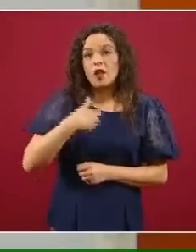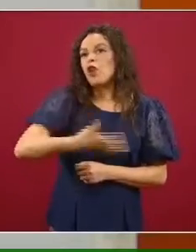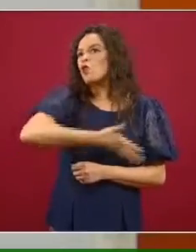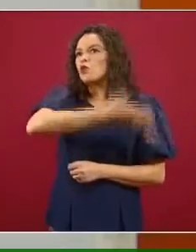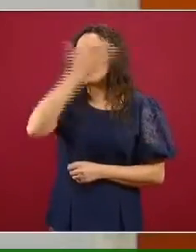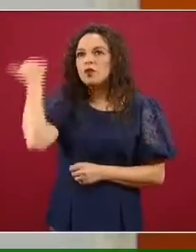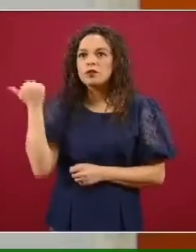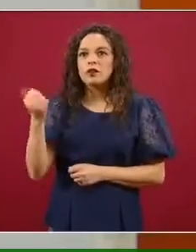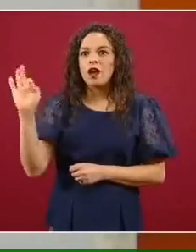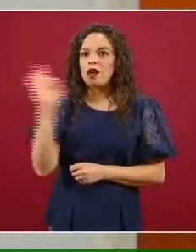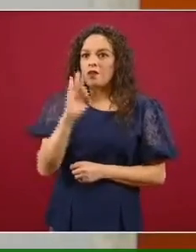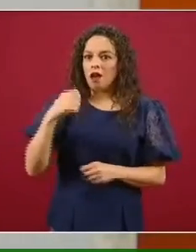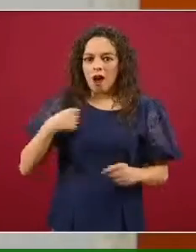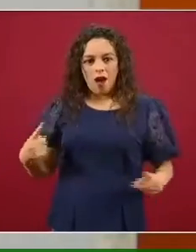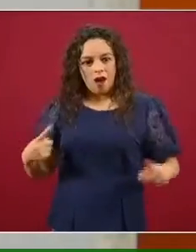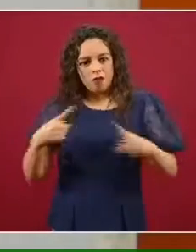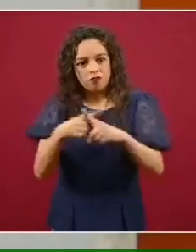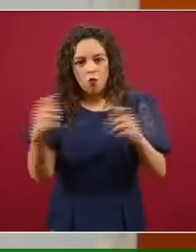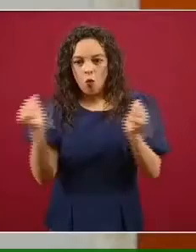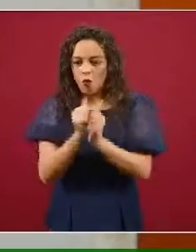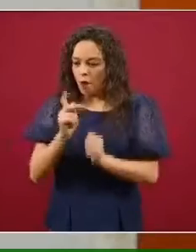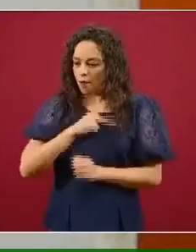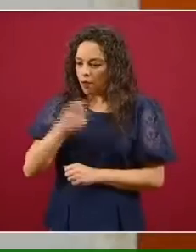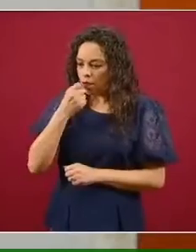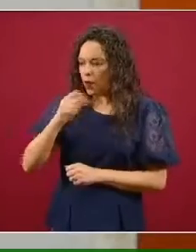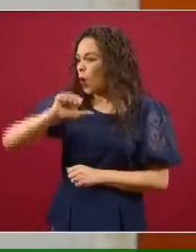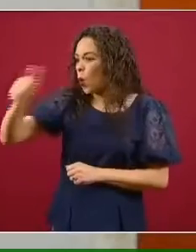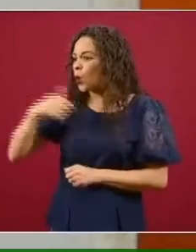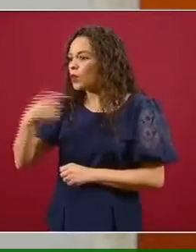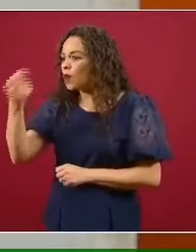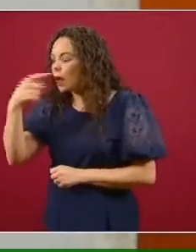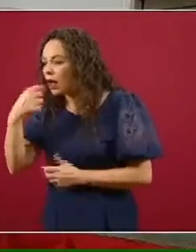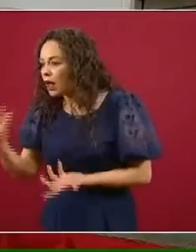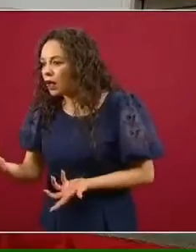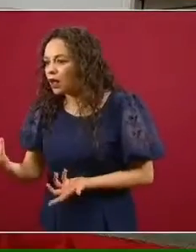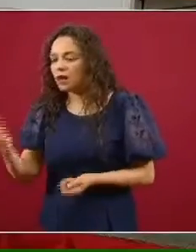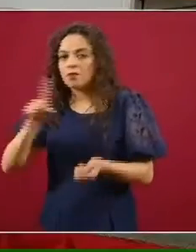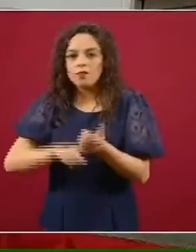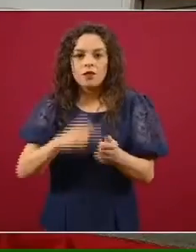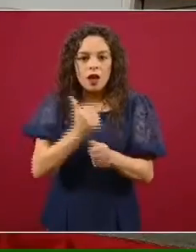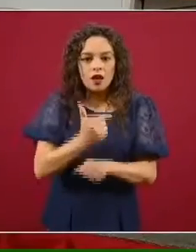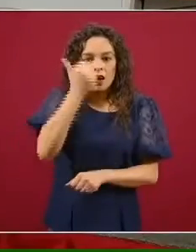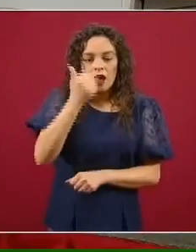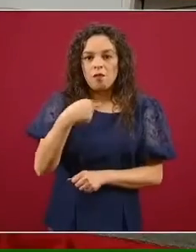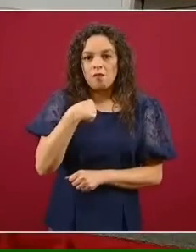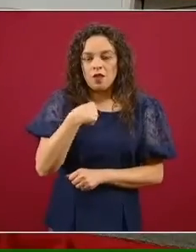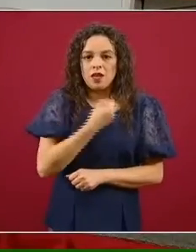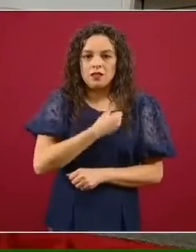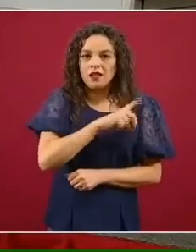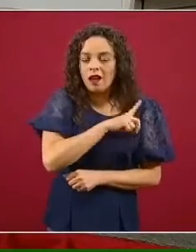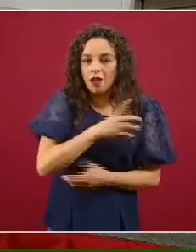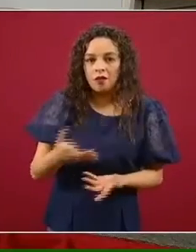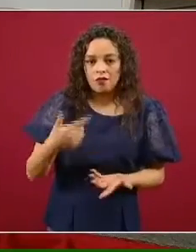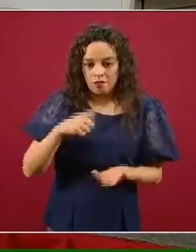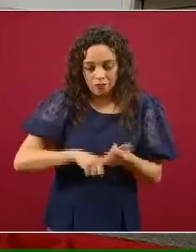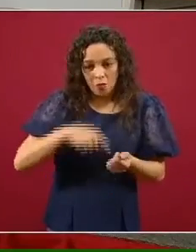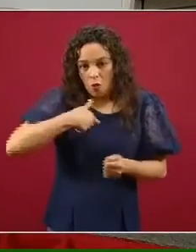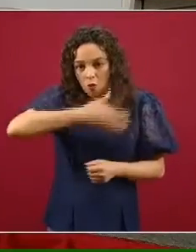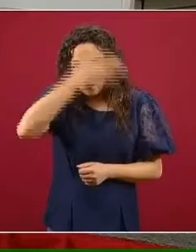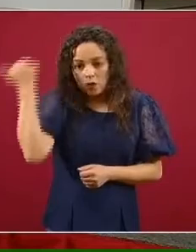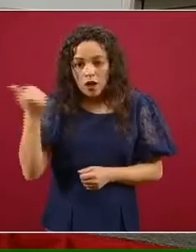medicamento y que me podía dar una complicación grave a mi salud. Esto es fundamental, seguir